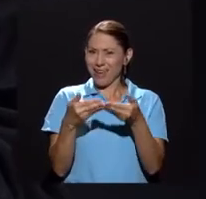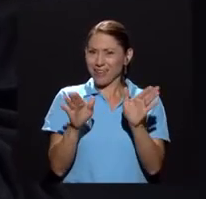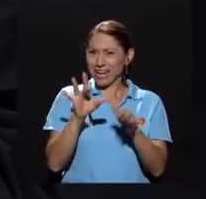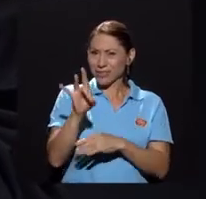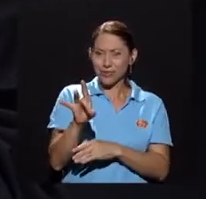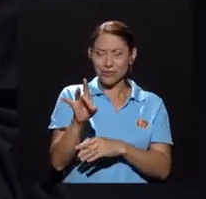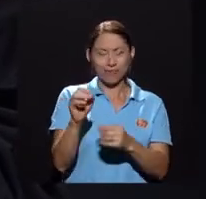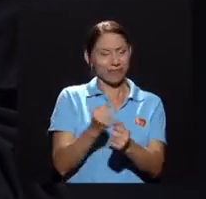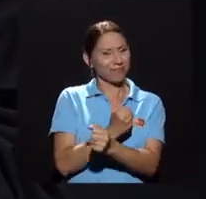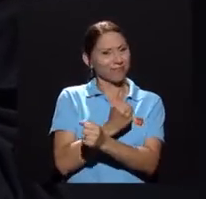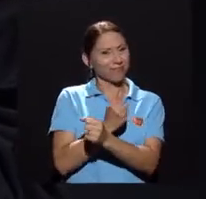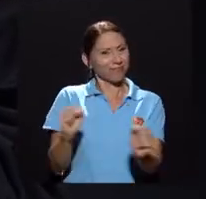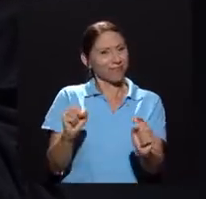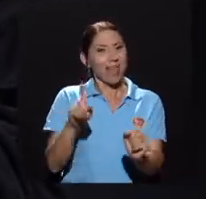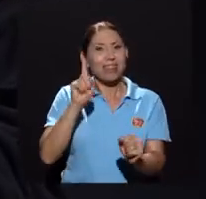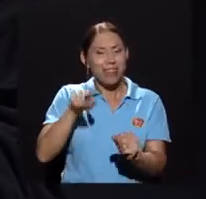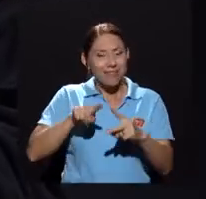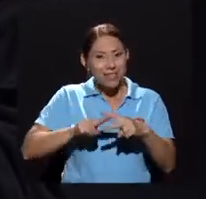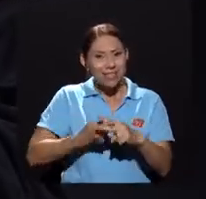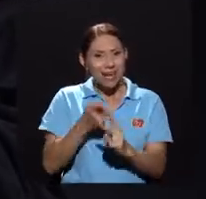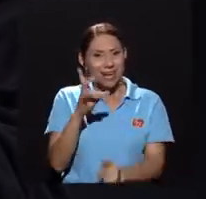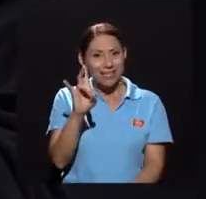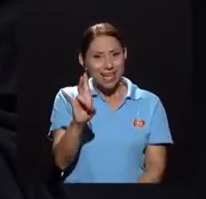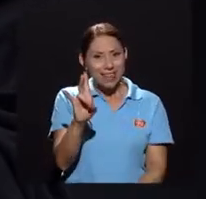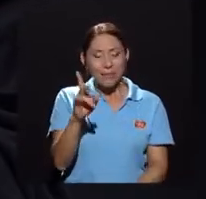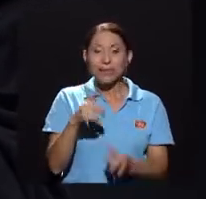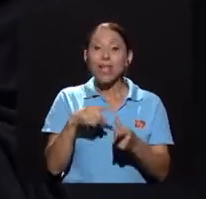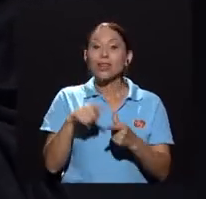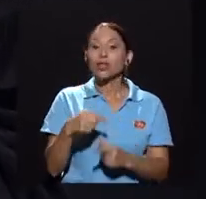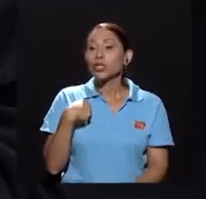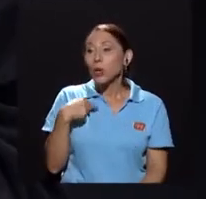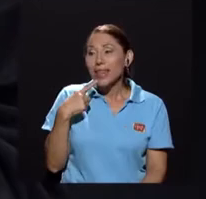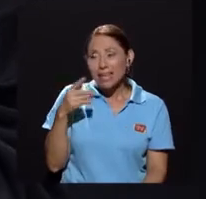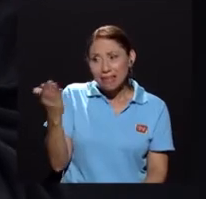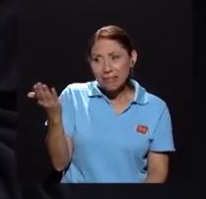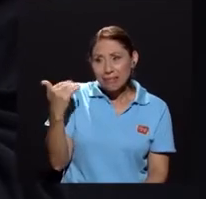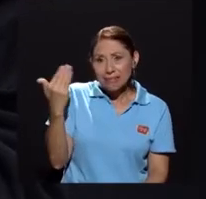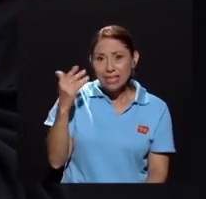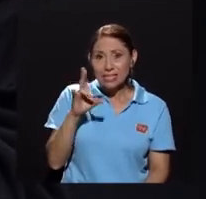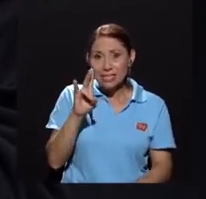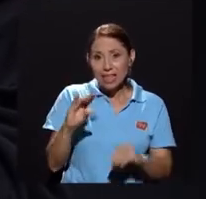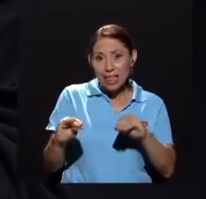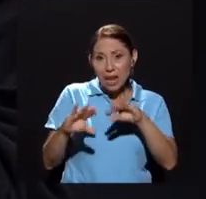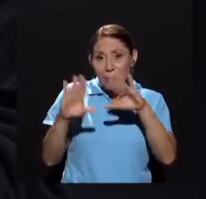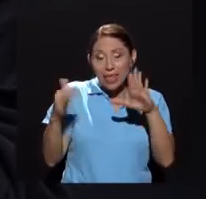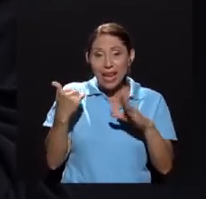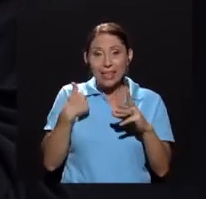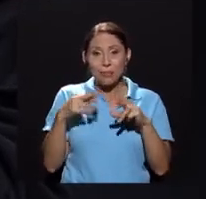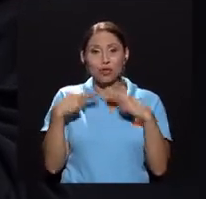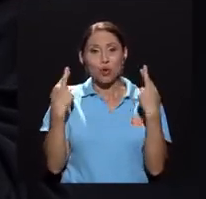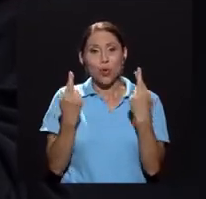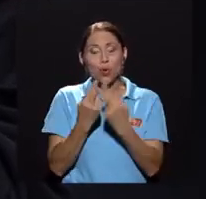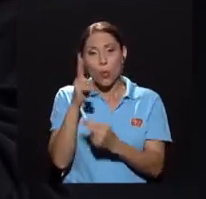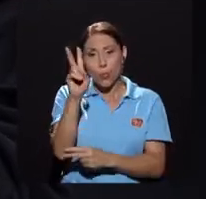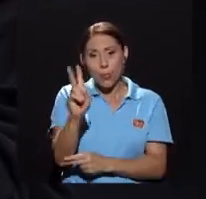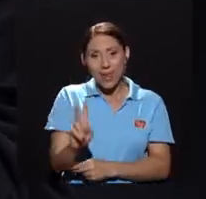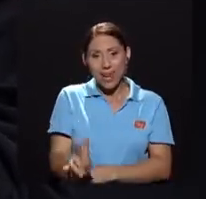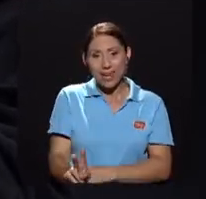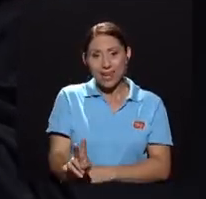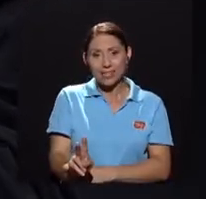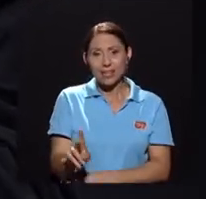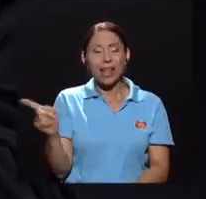las 7 soy yo le dije que era la sesión de los viernes a las 7 de la mañana entonces me dijo